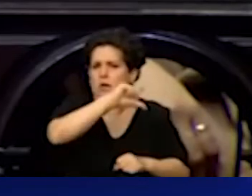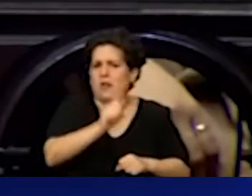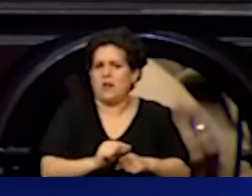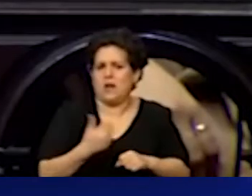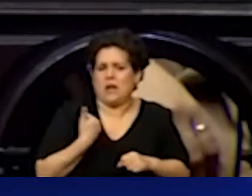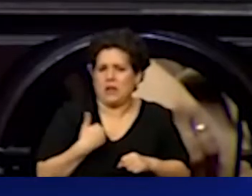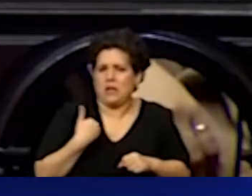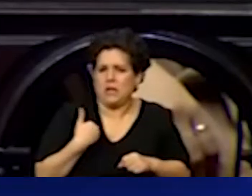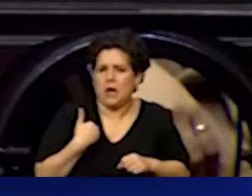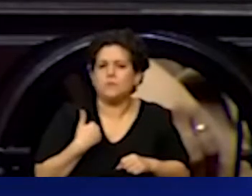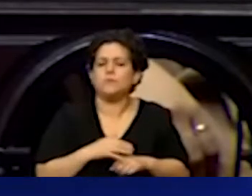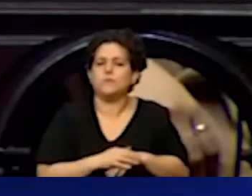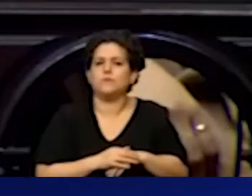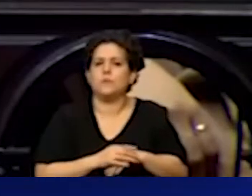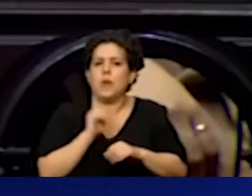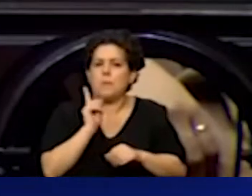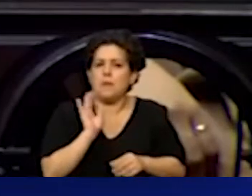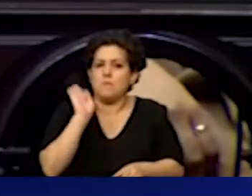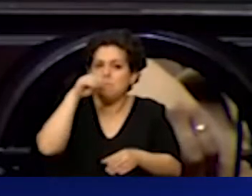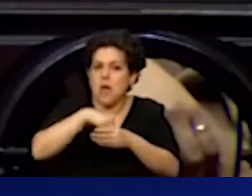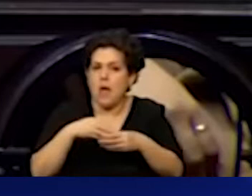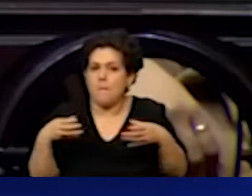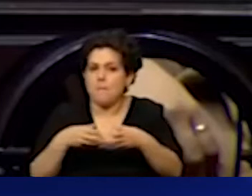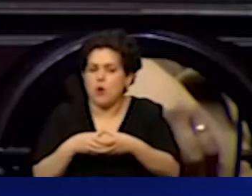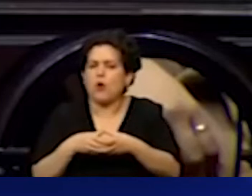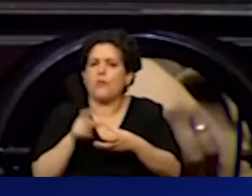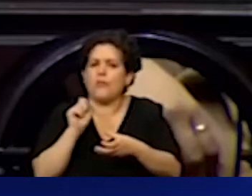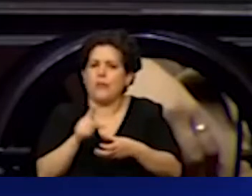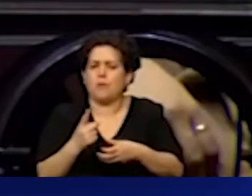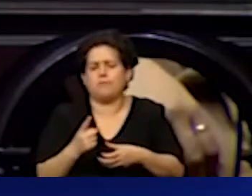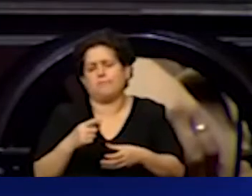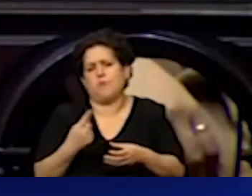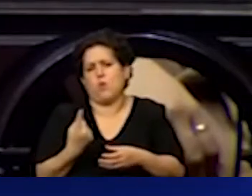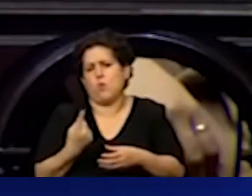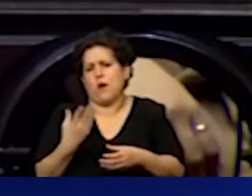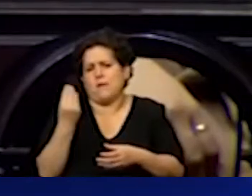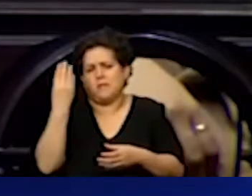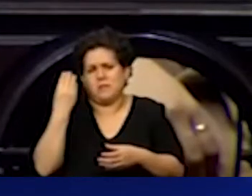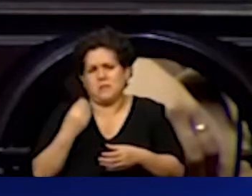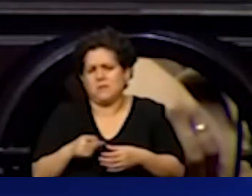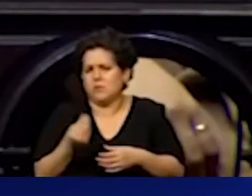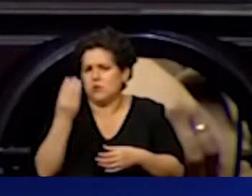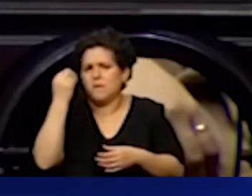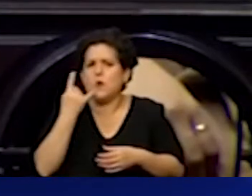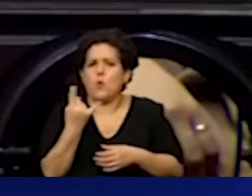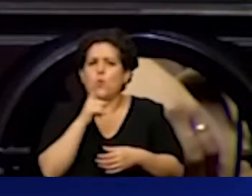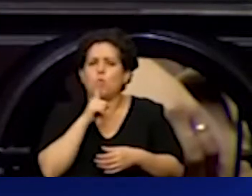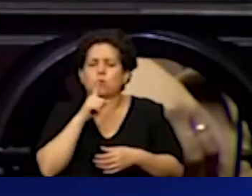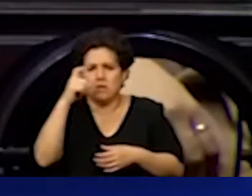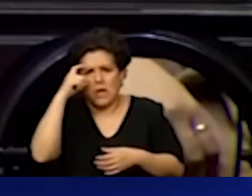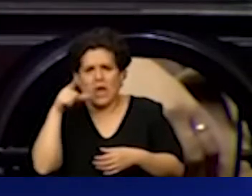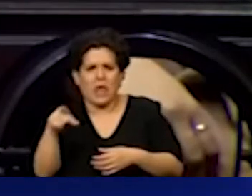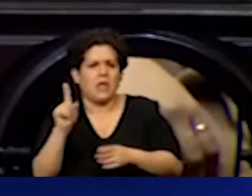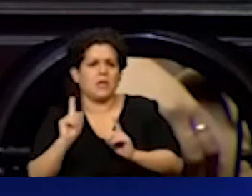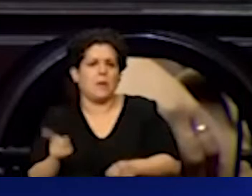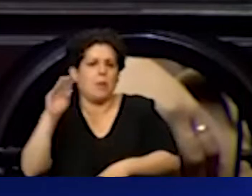Argentina. Fue miembro más de una vez de la delegación en la OIT y participó